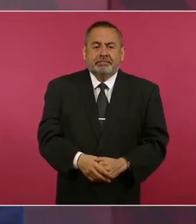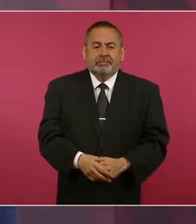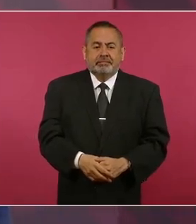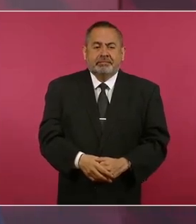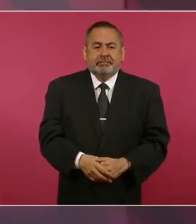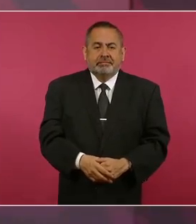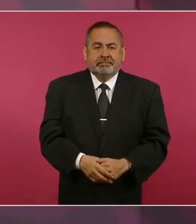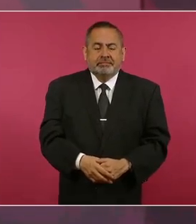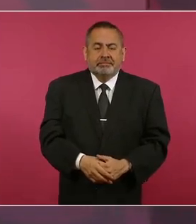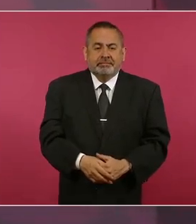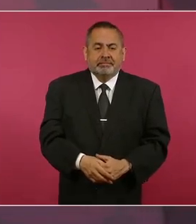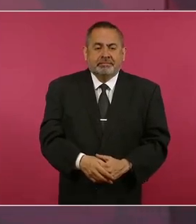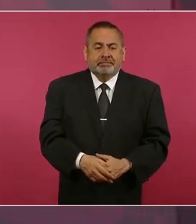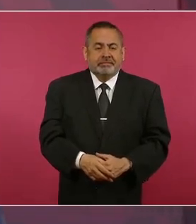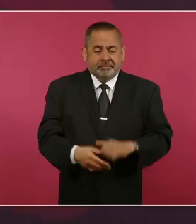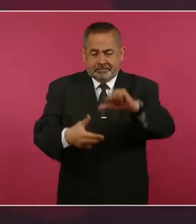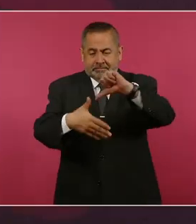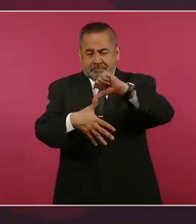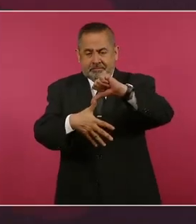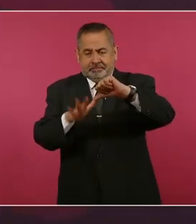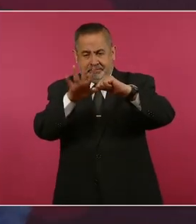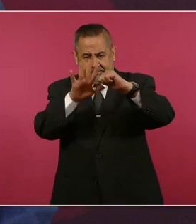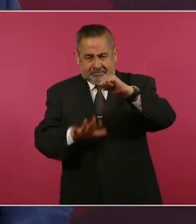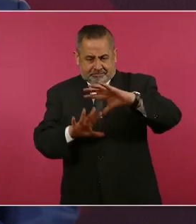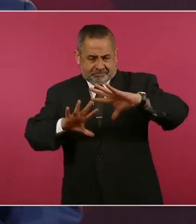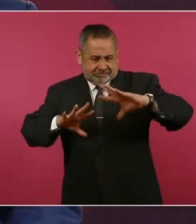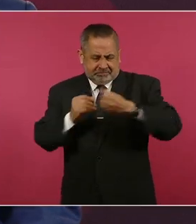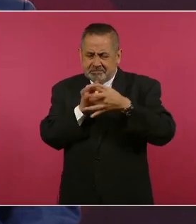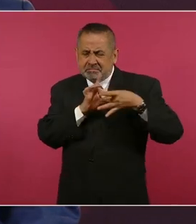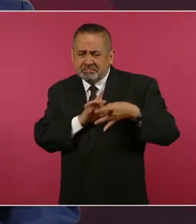nuestra América, como diría Martí.